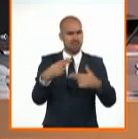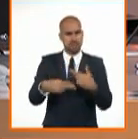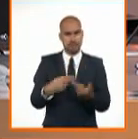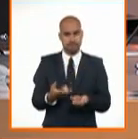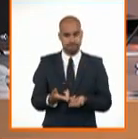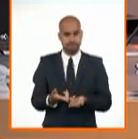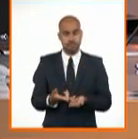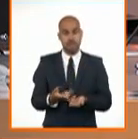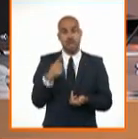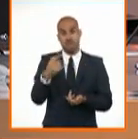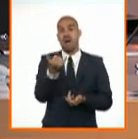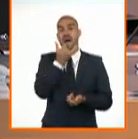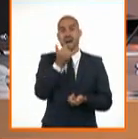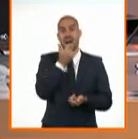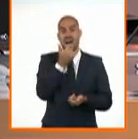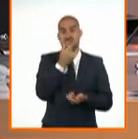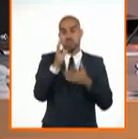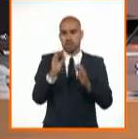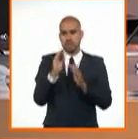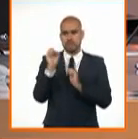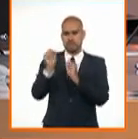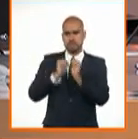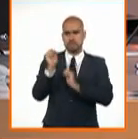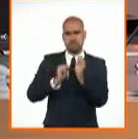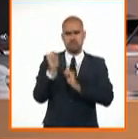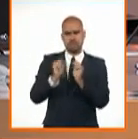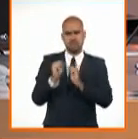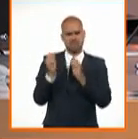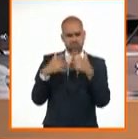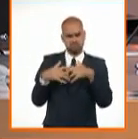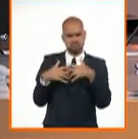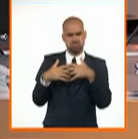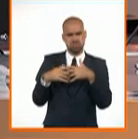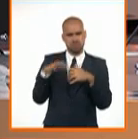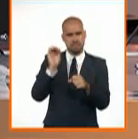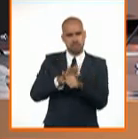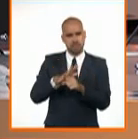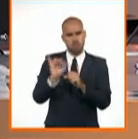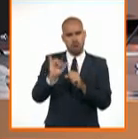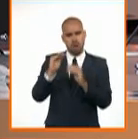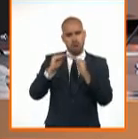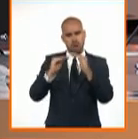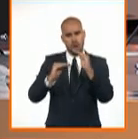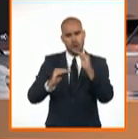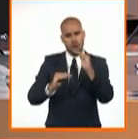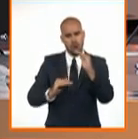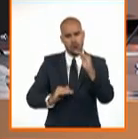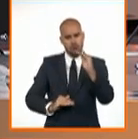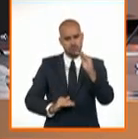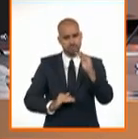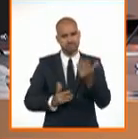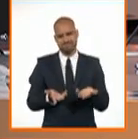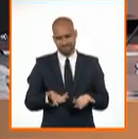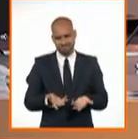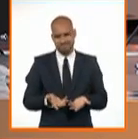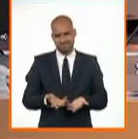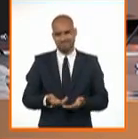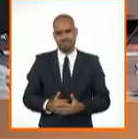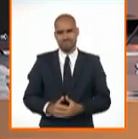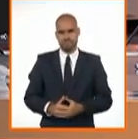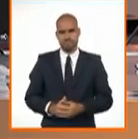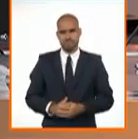la propia capacidad junto a esos mantenimientos ligeros o parciales que ustedes han tenido que dejar de hacer